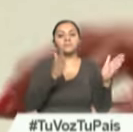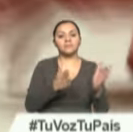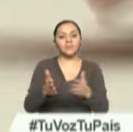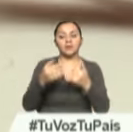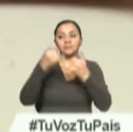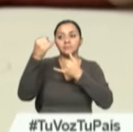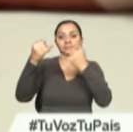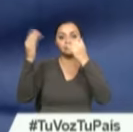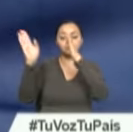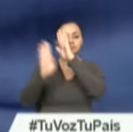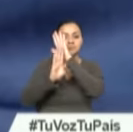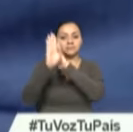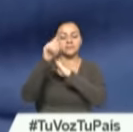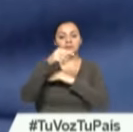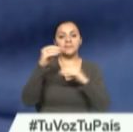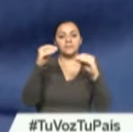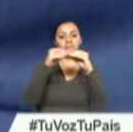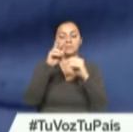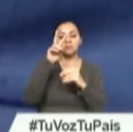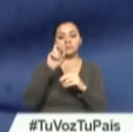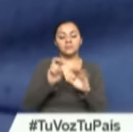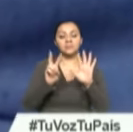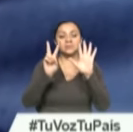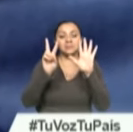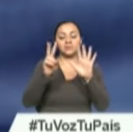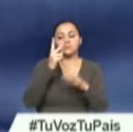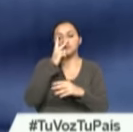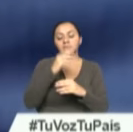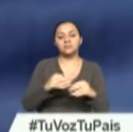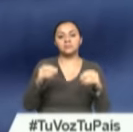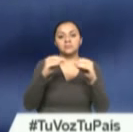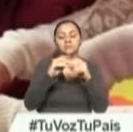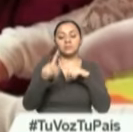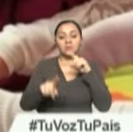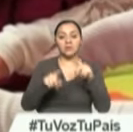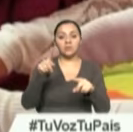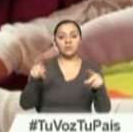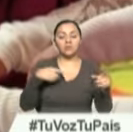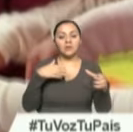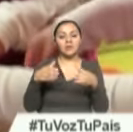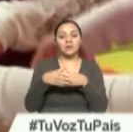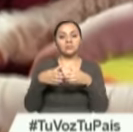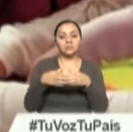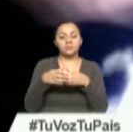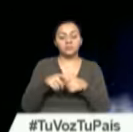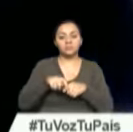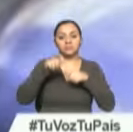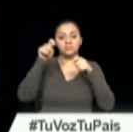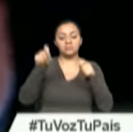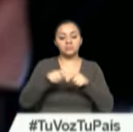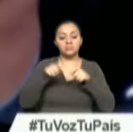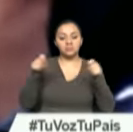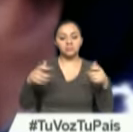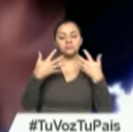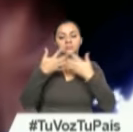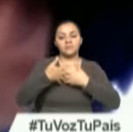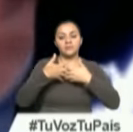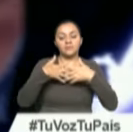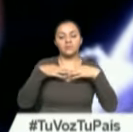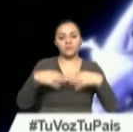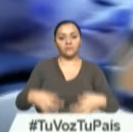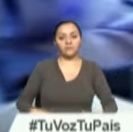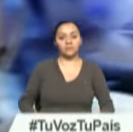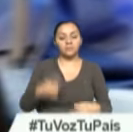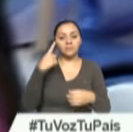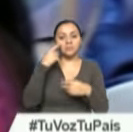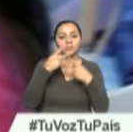el Desarrollo, el cual desde 2007 ha permitido que pequeñas asociaciones textiles fabriquen los uniformes para el sector